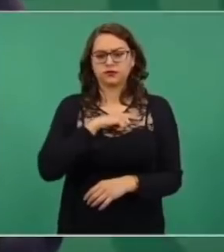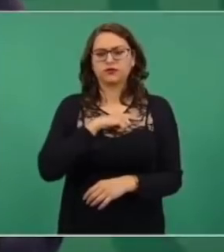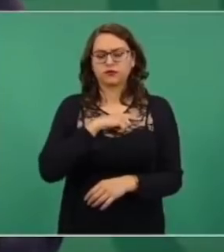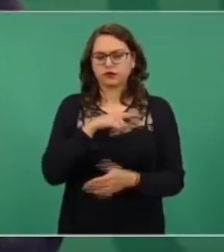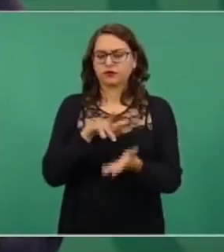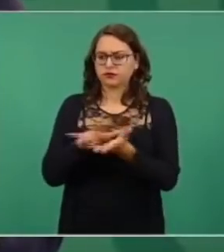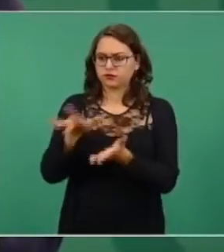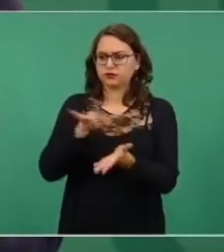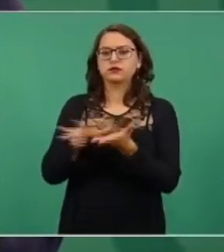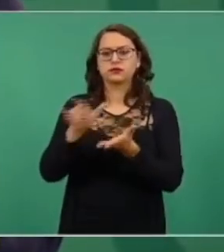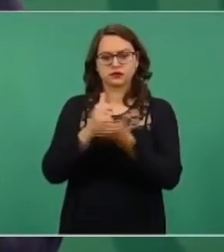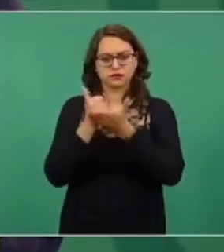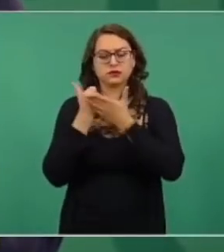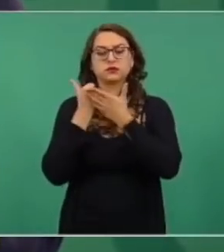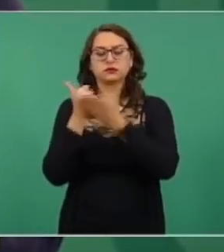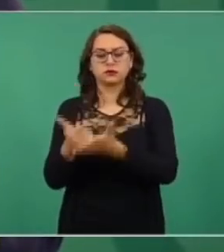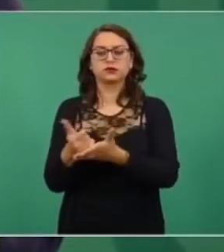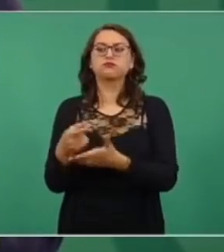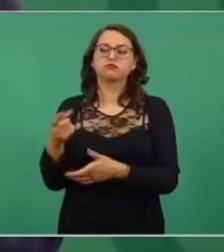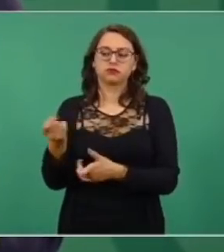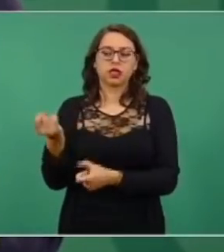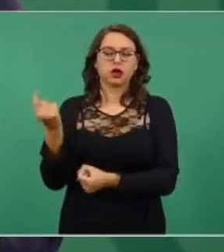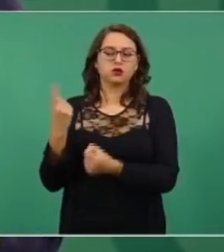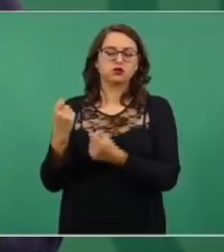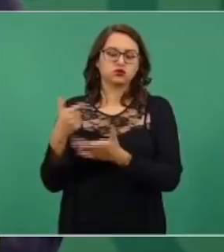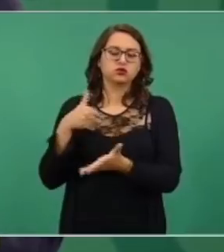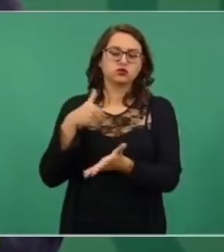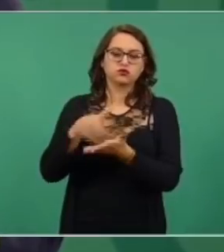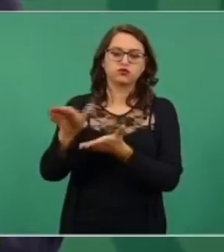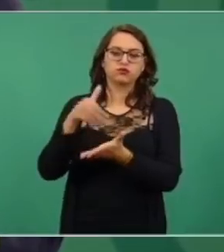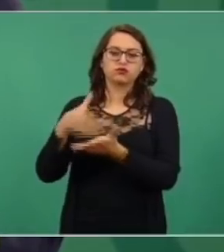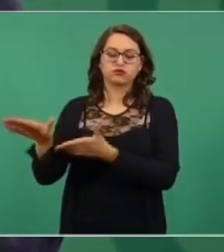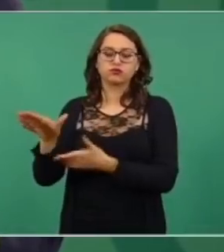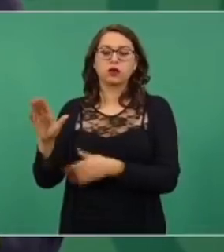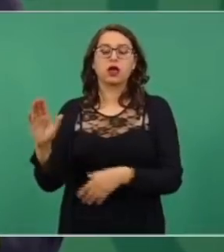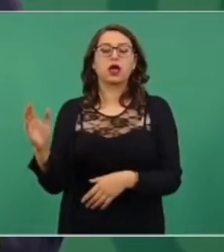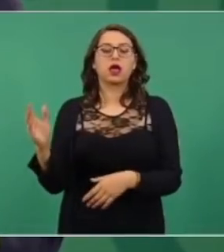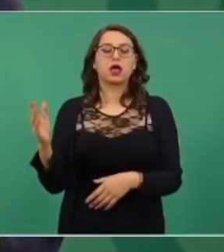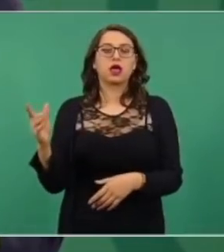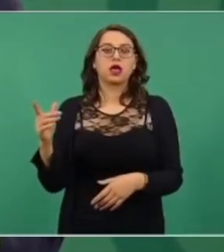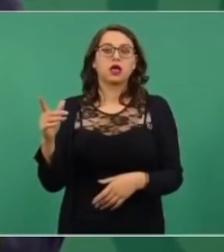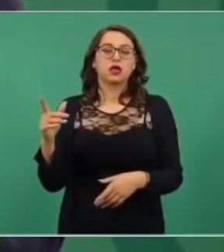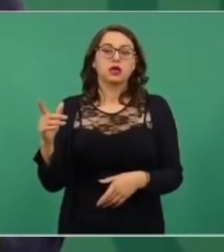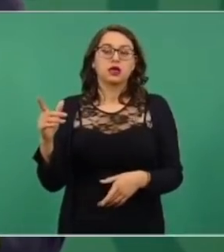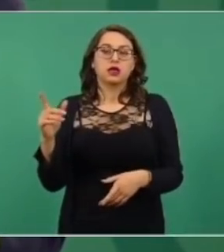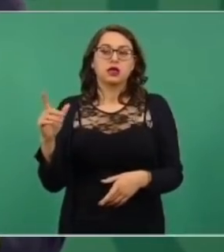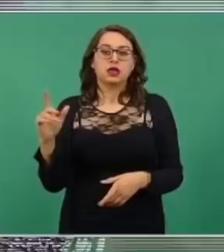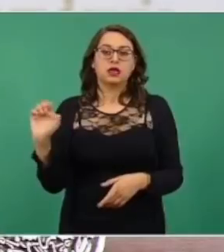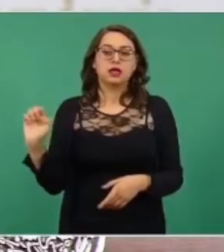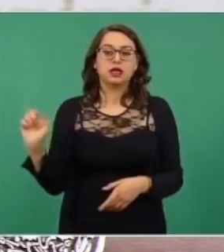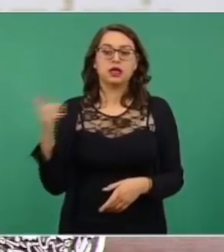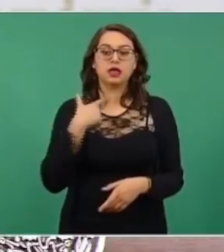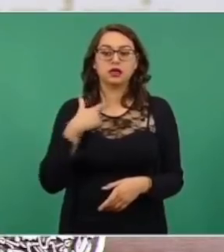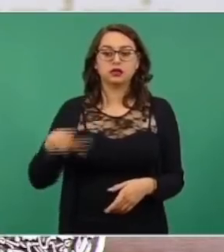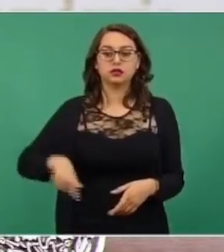trabajadores que fueron despedidos en el gobierno de Calderón, a los electricistas.